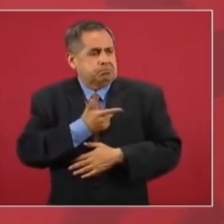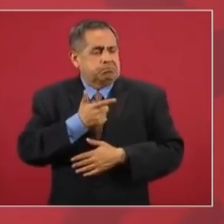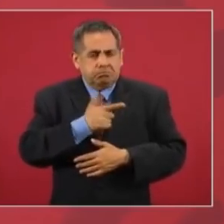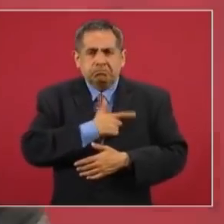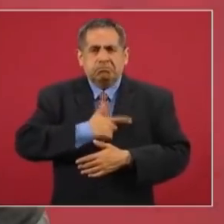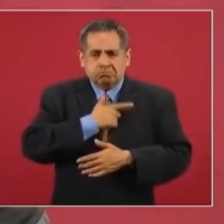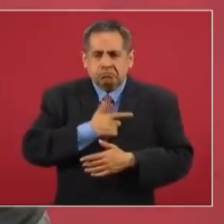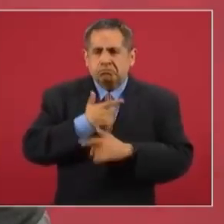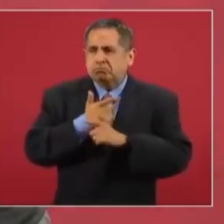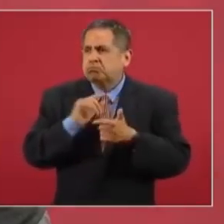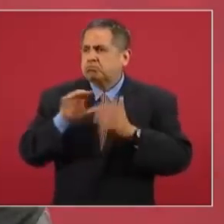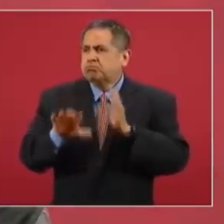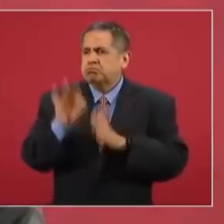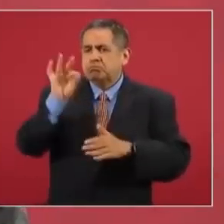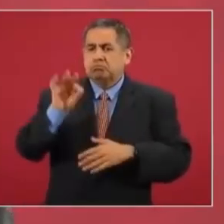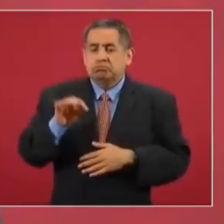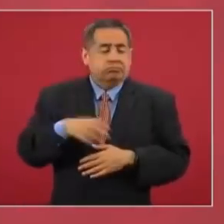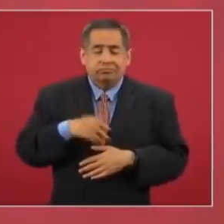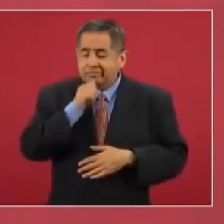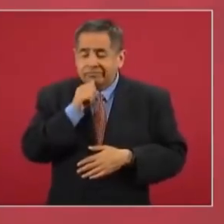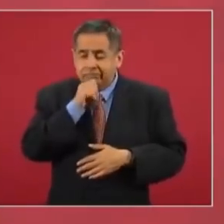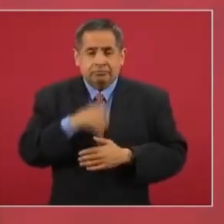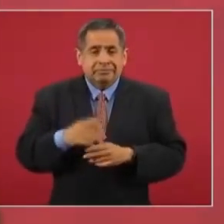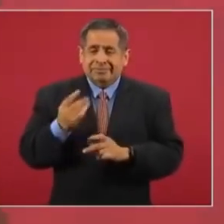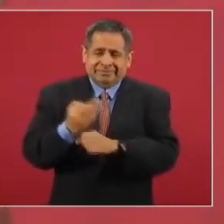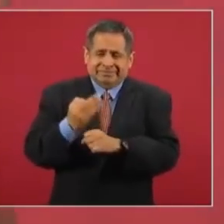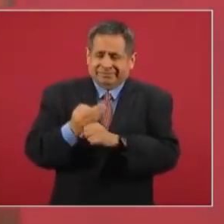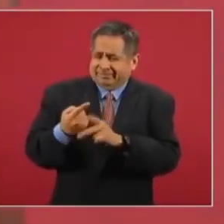democrático. Estamos empezando.